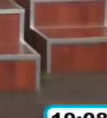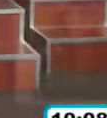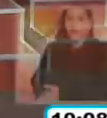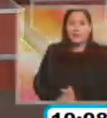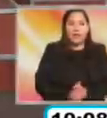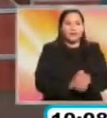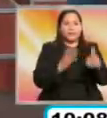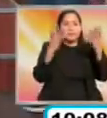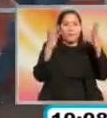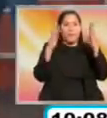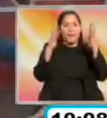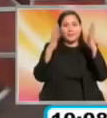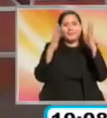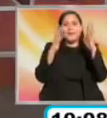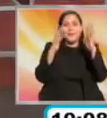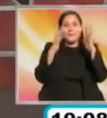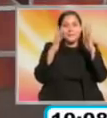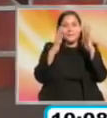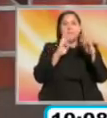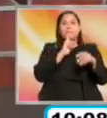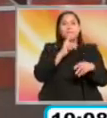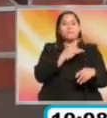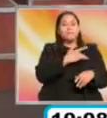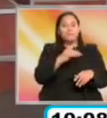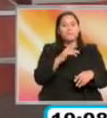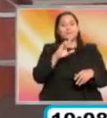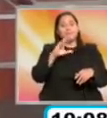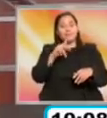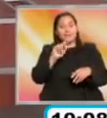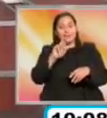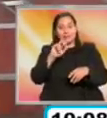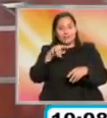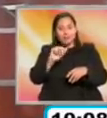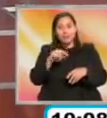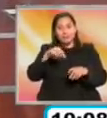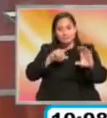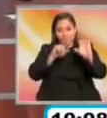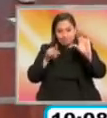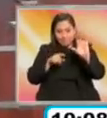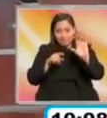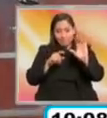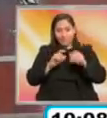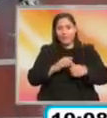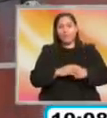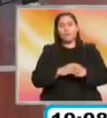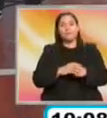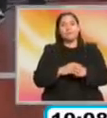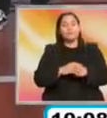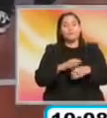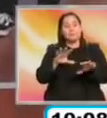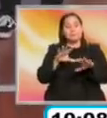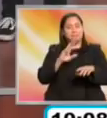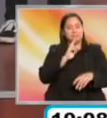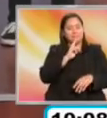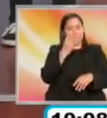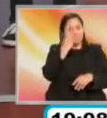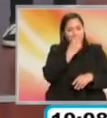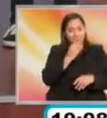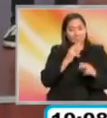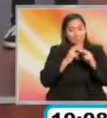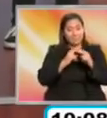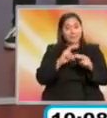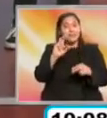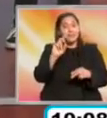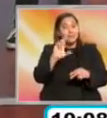El aplauso para la voz romántica Karina Moreno, que está con nosotros en Tu Ciudad Es. Qué espectacular voz, una gran trayectoria,